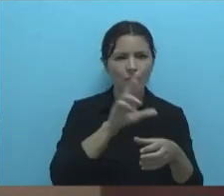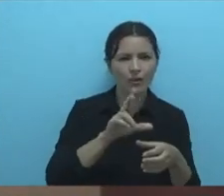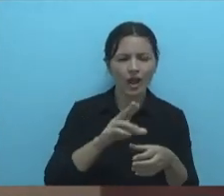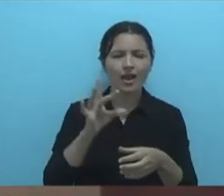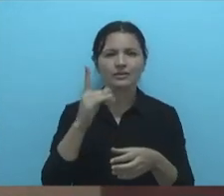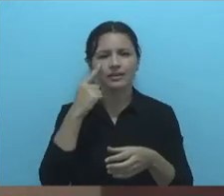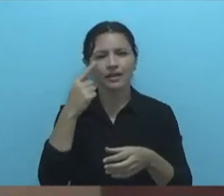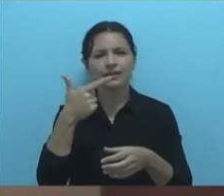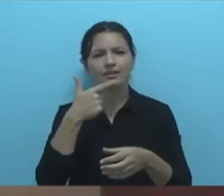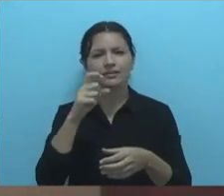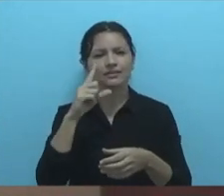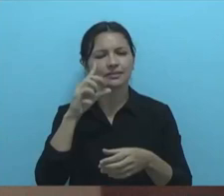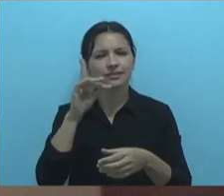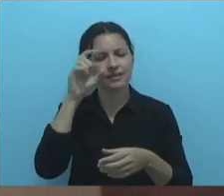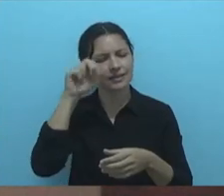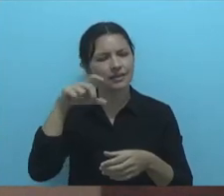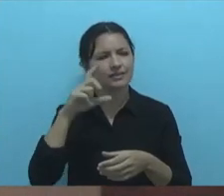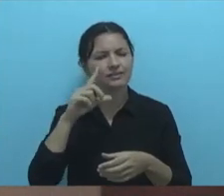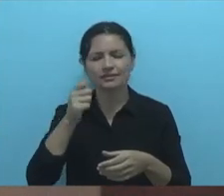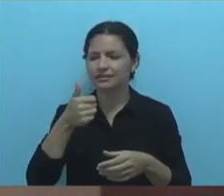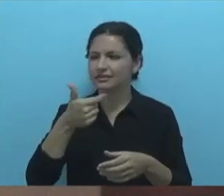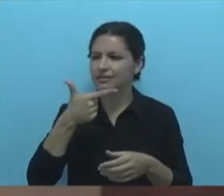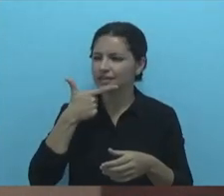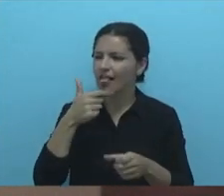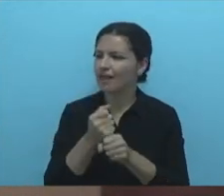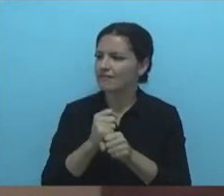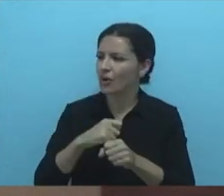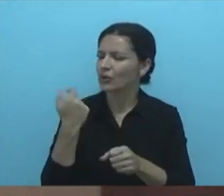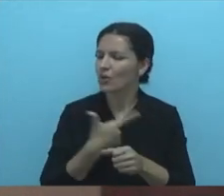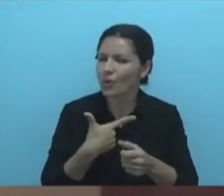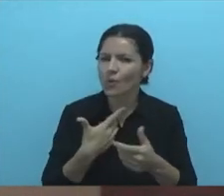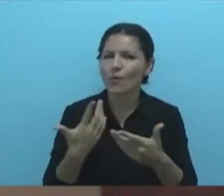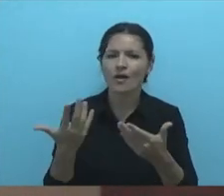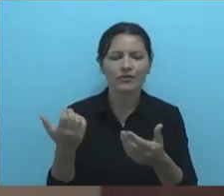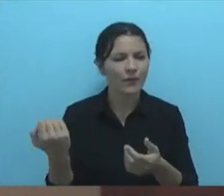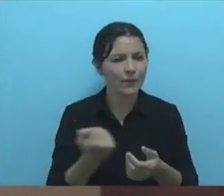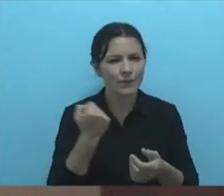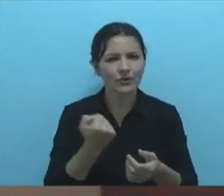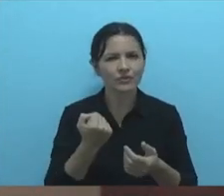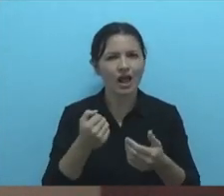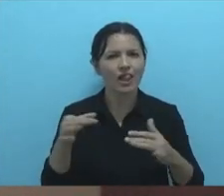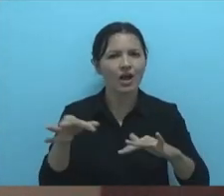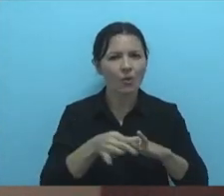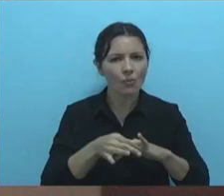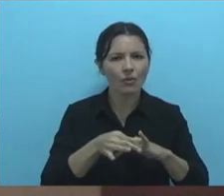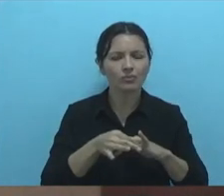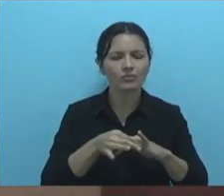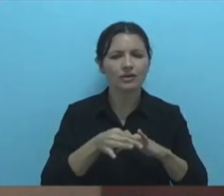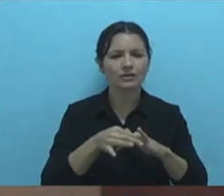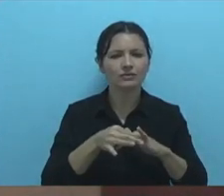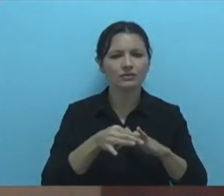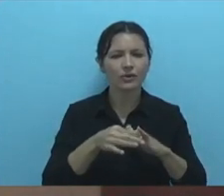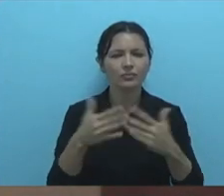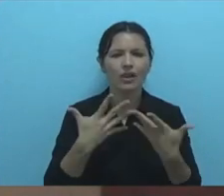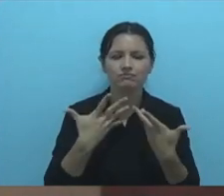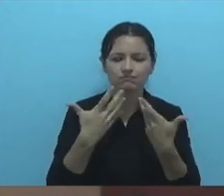tiene una vasta trayectoria experiencia y ha demostrado que tiene un compromiso fundamental